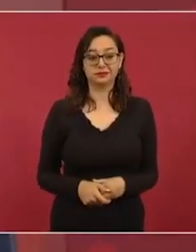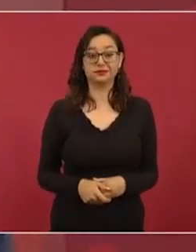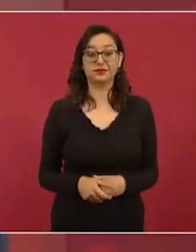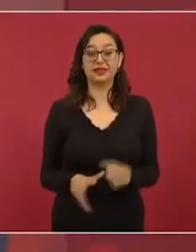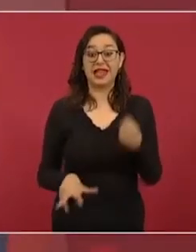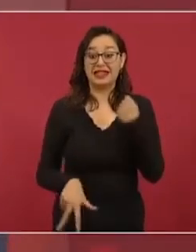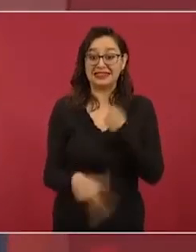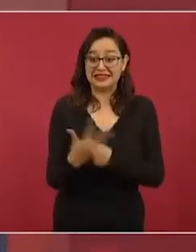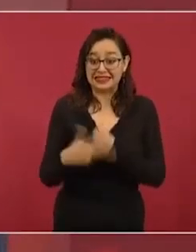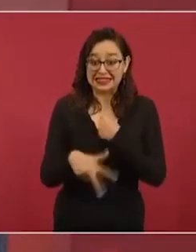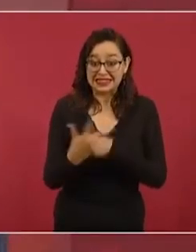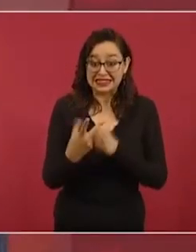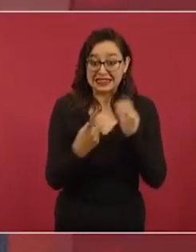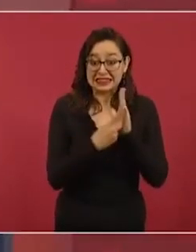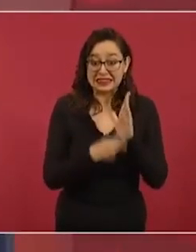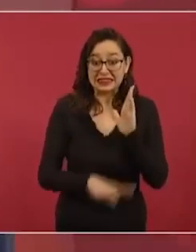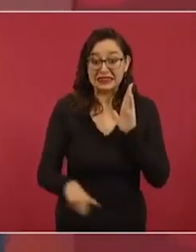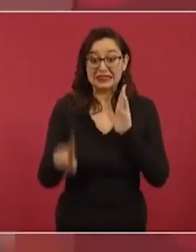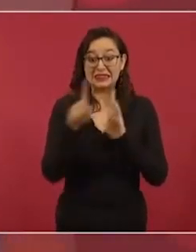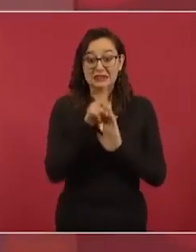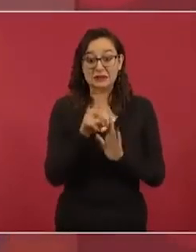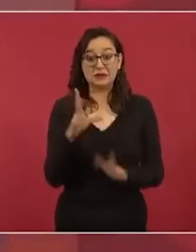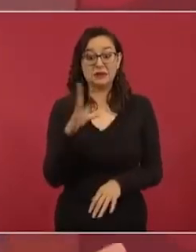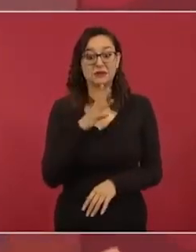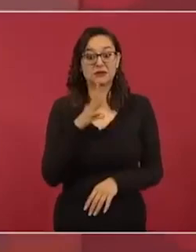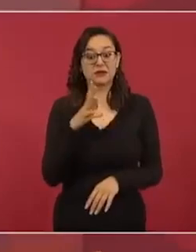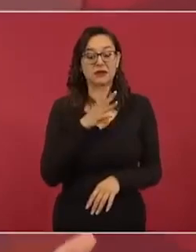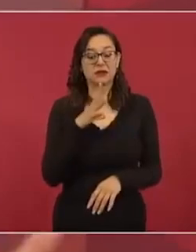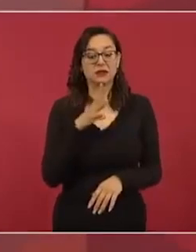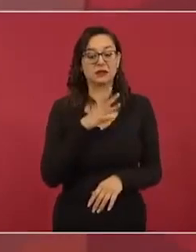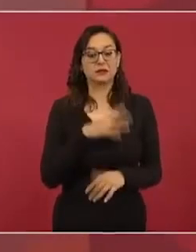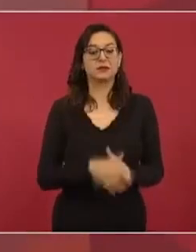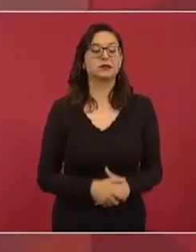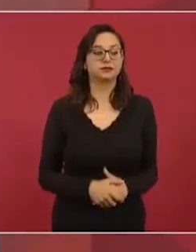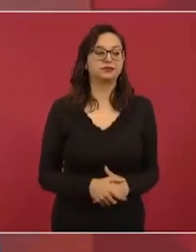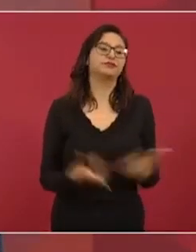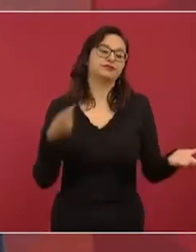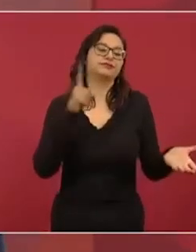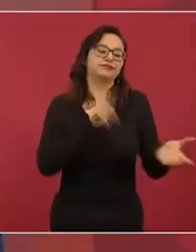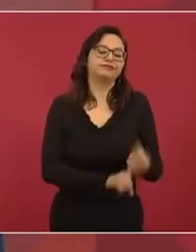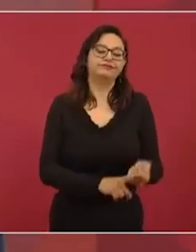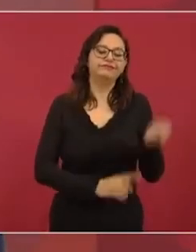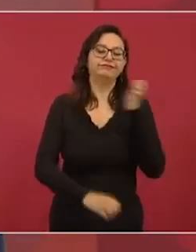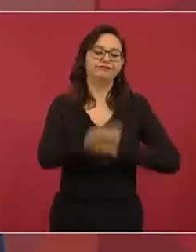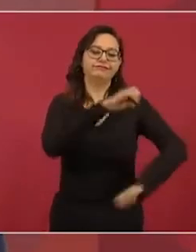13 departamentos? La Ciudad de México es una inmobiliaria.